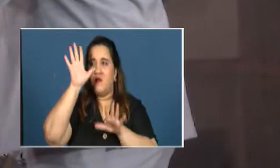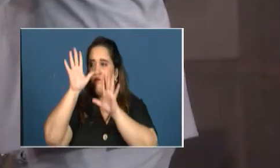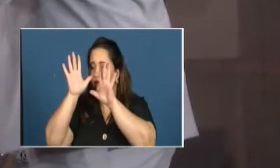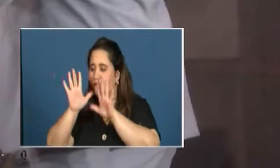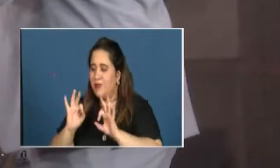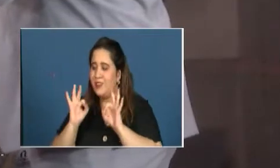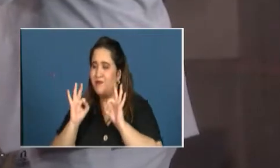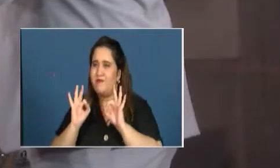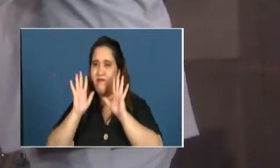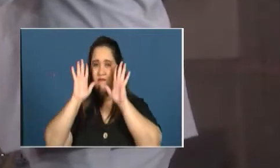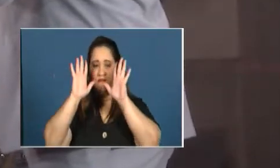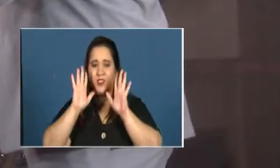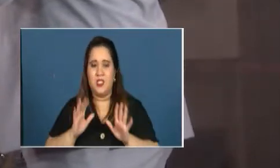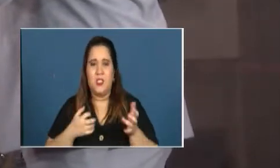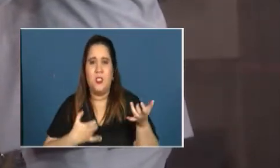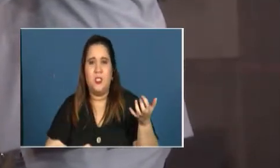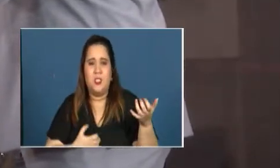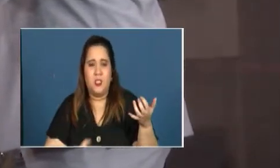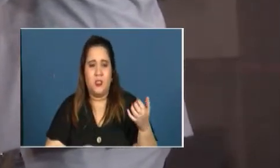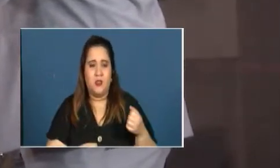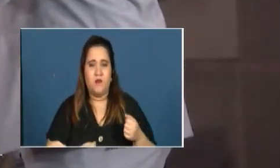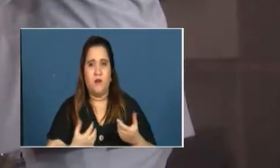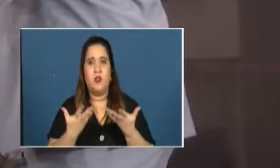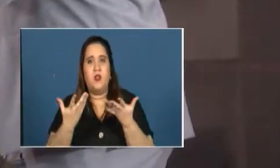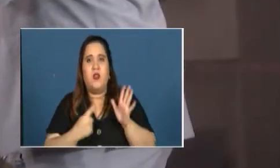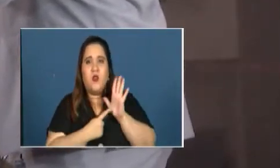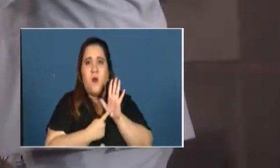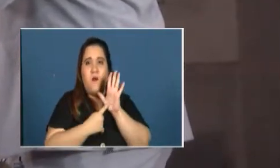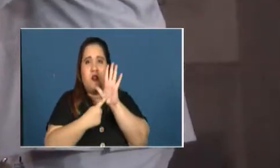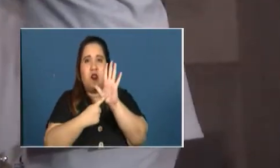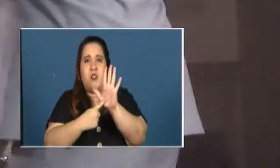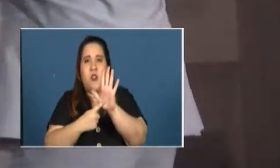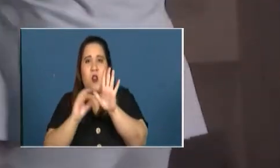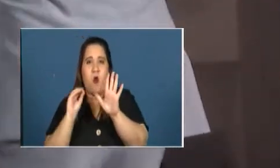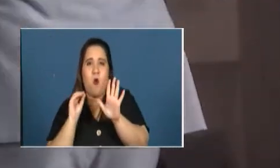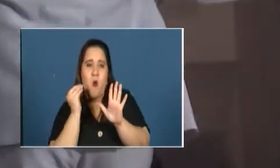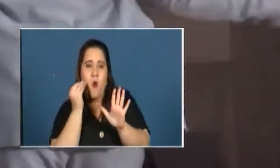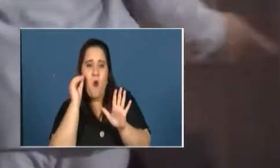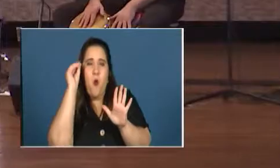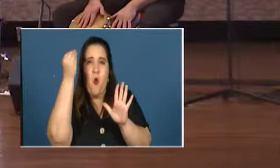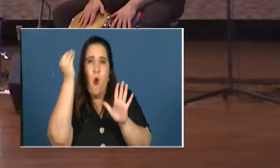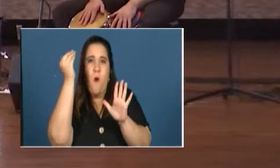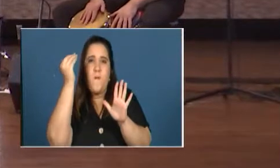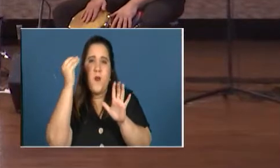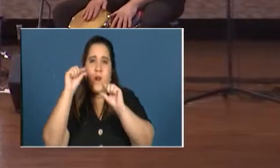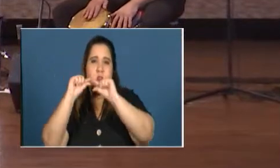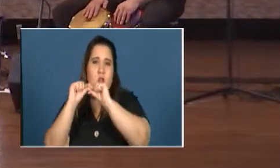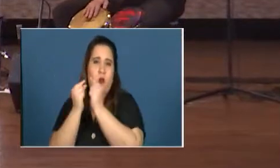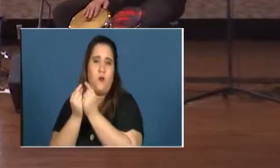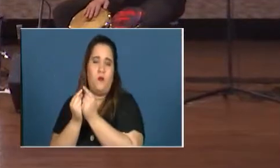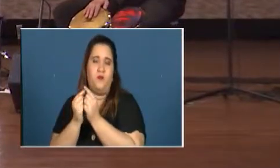perfección. Señoras y señores, quiero presentarles a un chico, el más nuevecito de la banda,